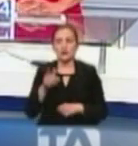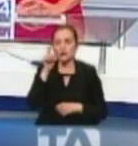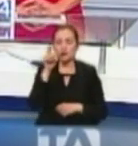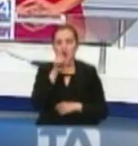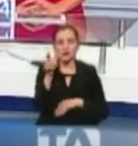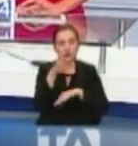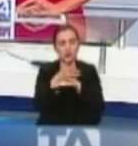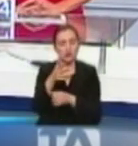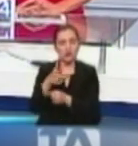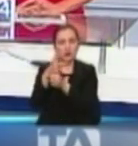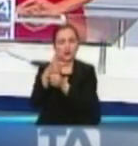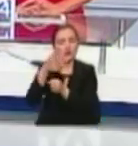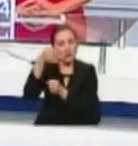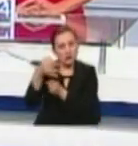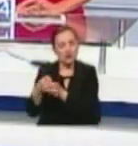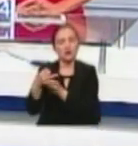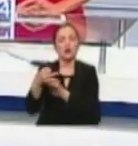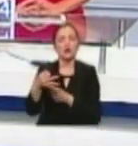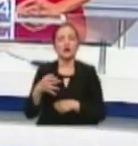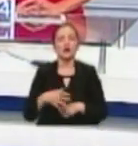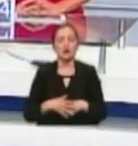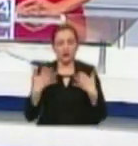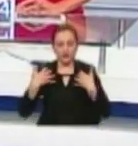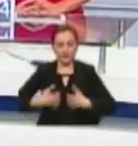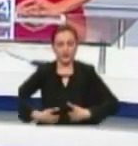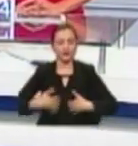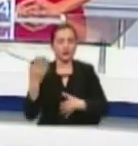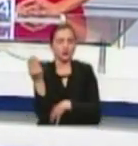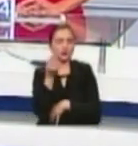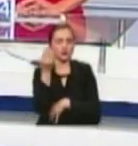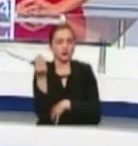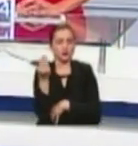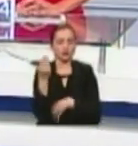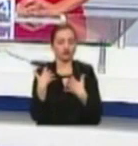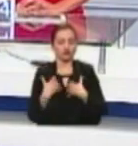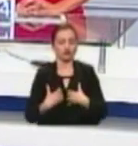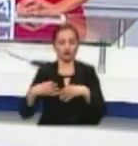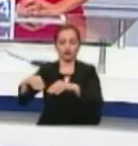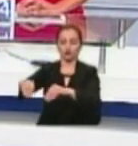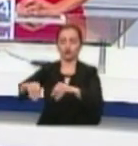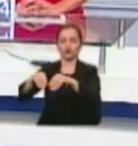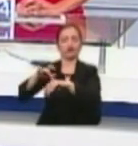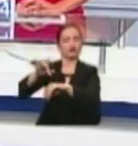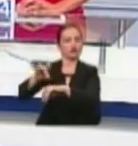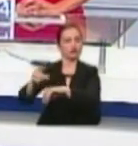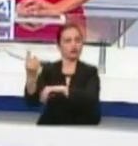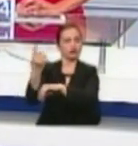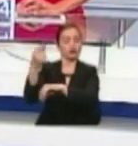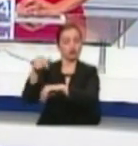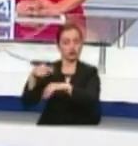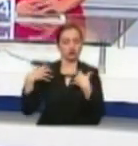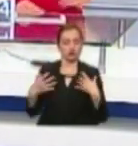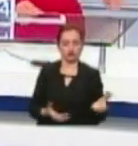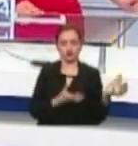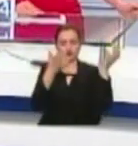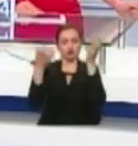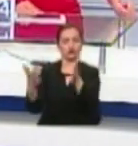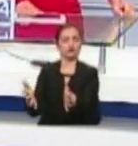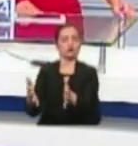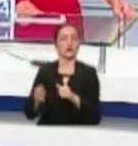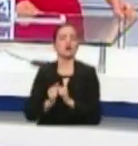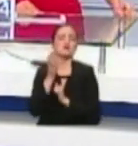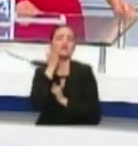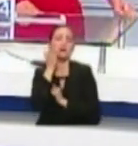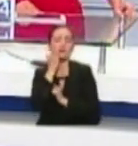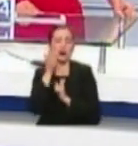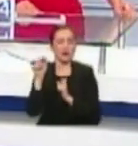consta un video del momento en que el cuerpo del adolescente fue arrojado a un terreno baldío. La madre, de origen campesino, además